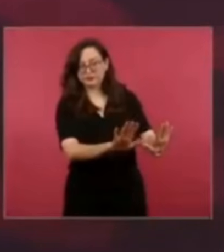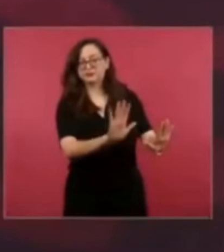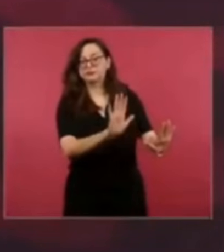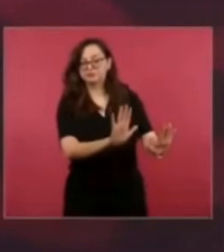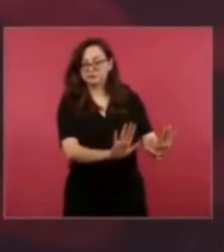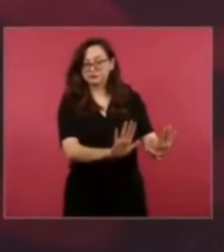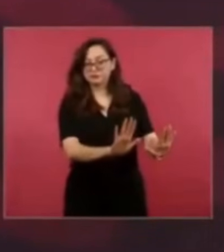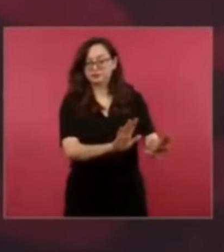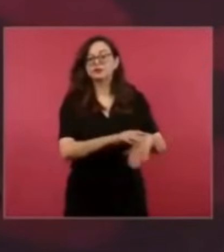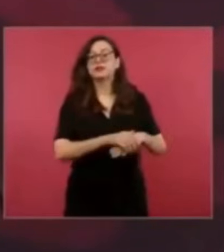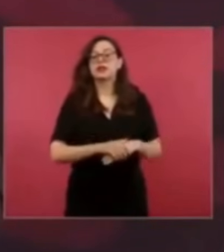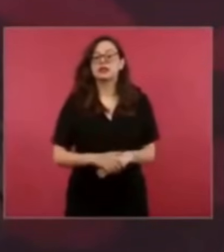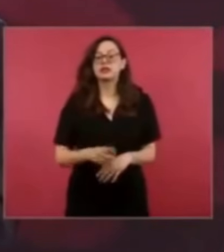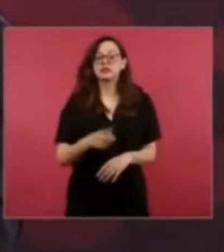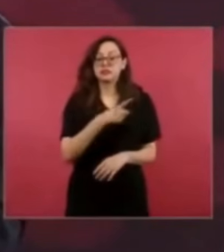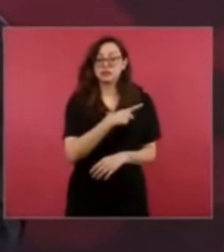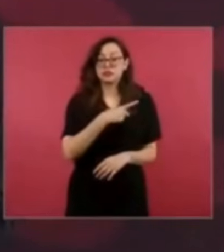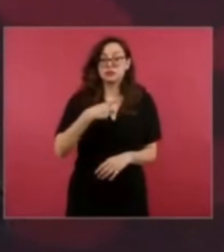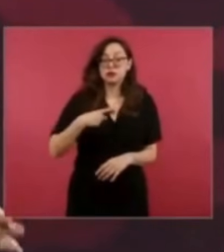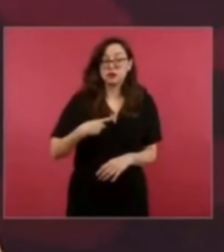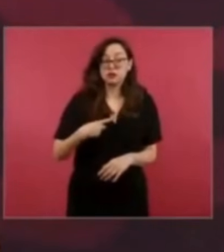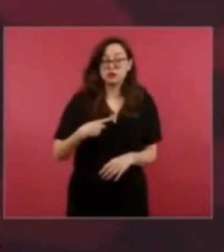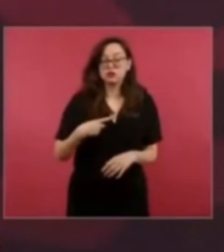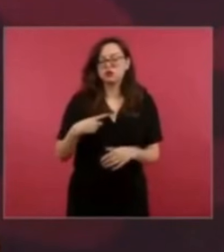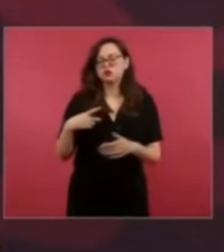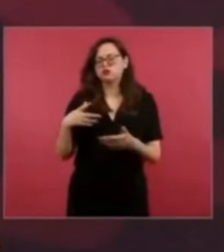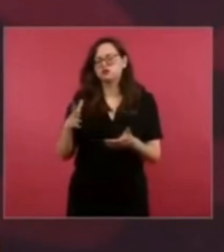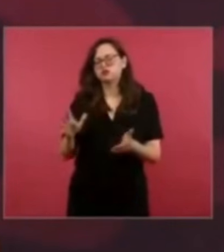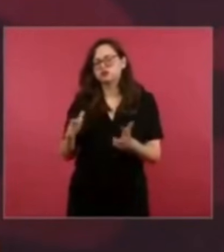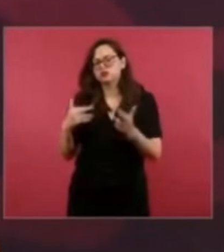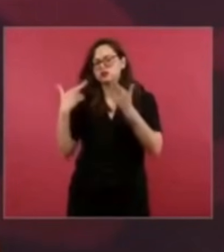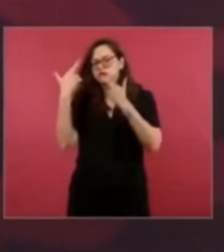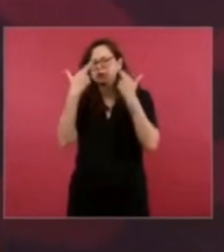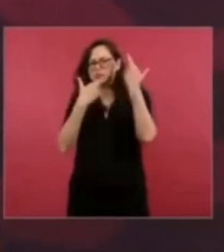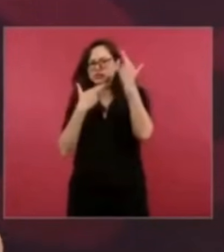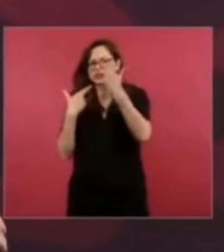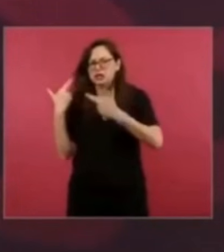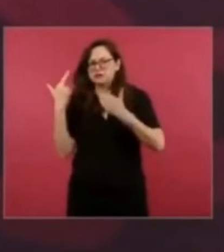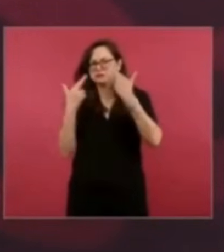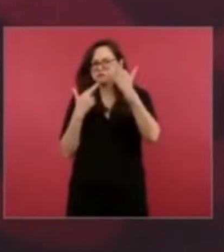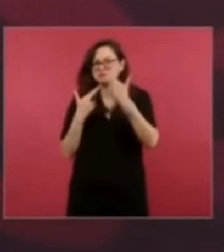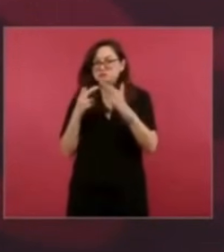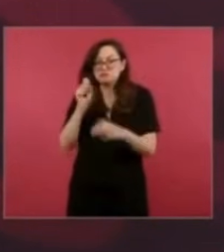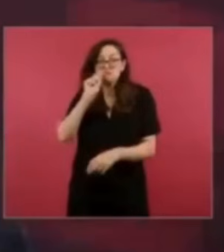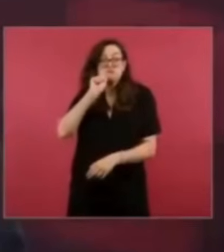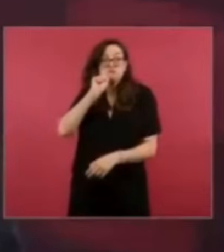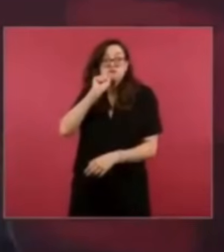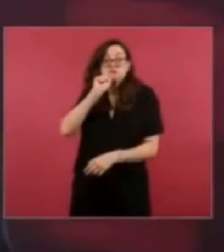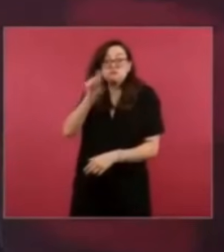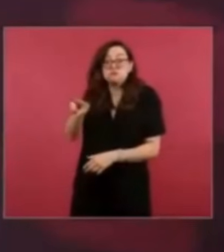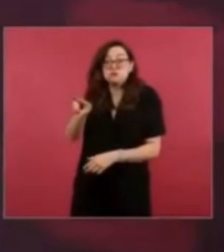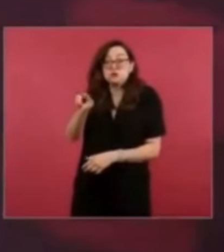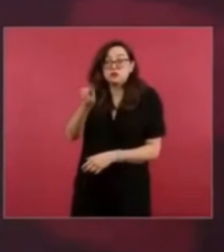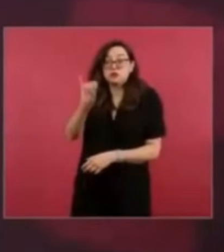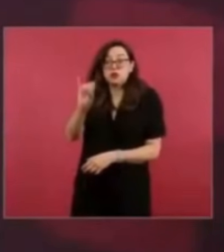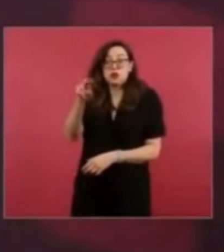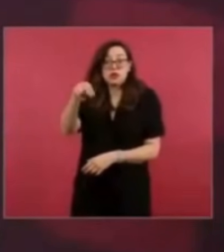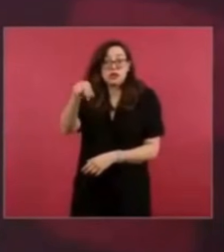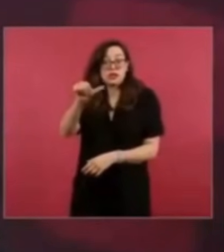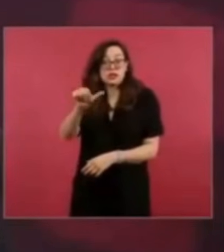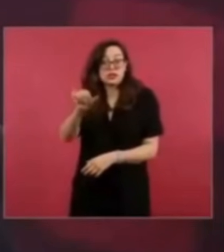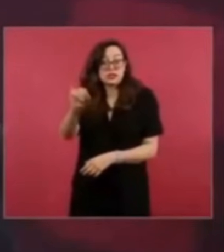una resolución del Instituto Nacional de Acceso a la Información que tiene que ver